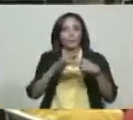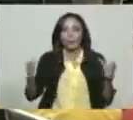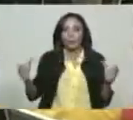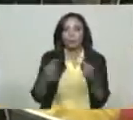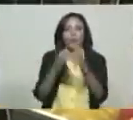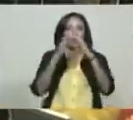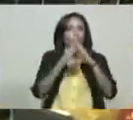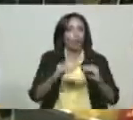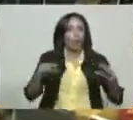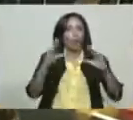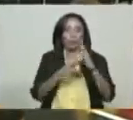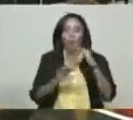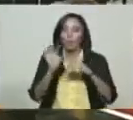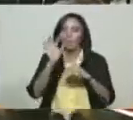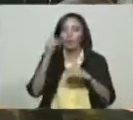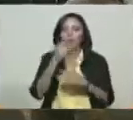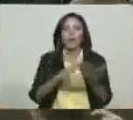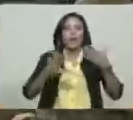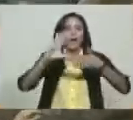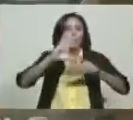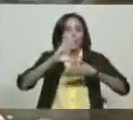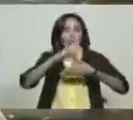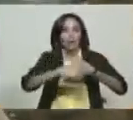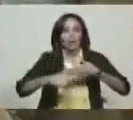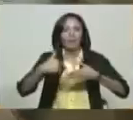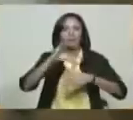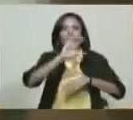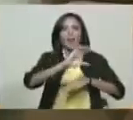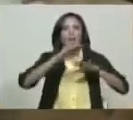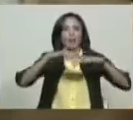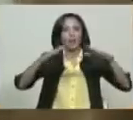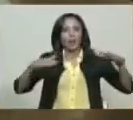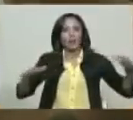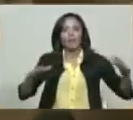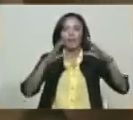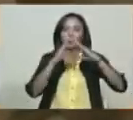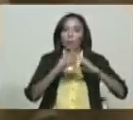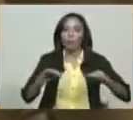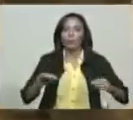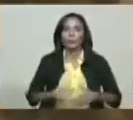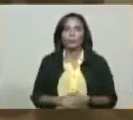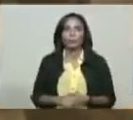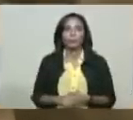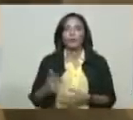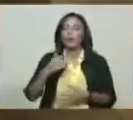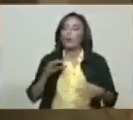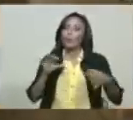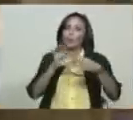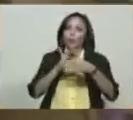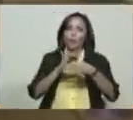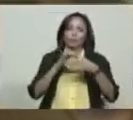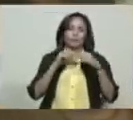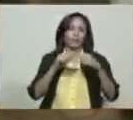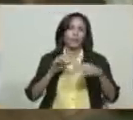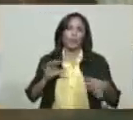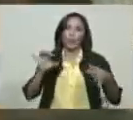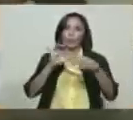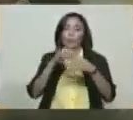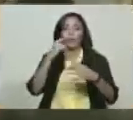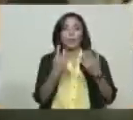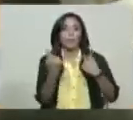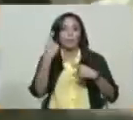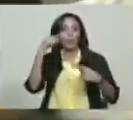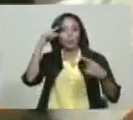toda, unitario hacia América Latina y el Caribe. Los círculos de unión, el primero de todos que hay